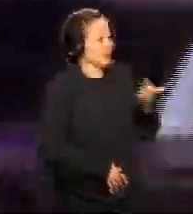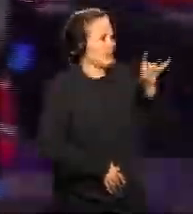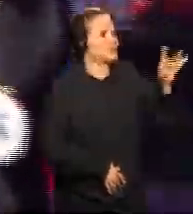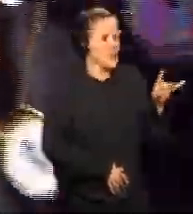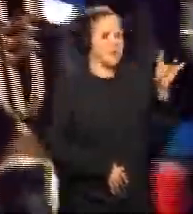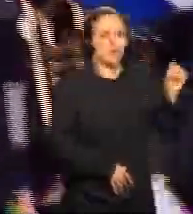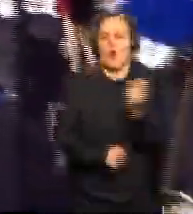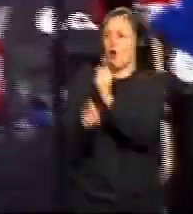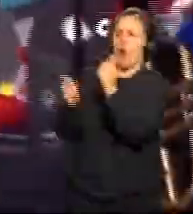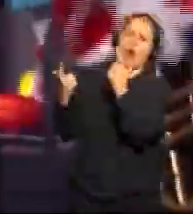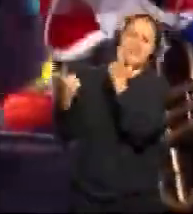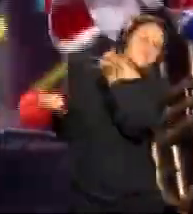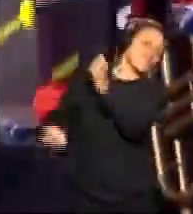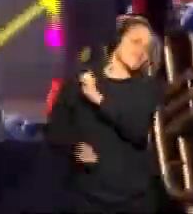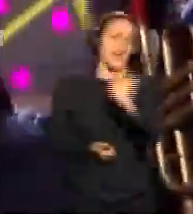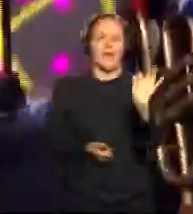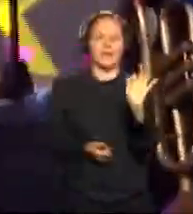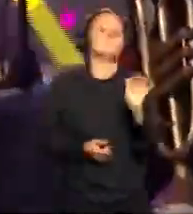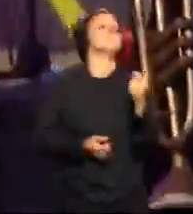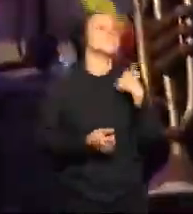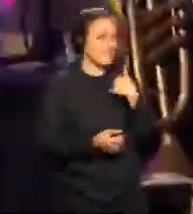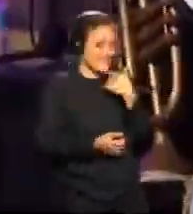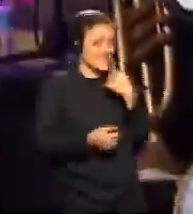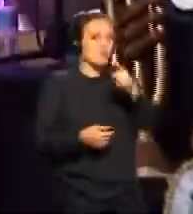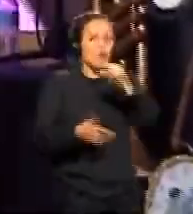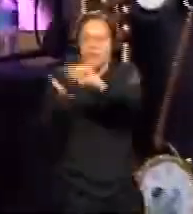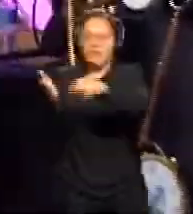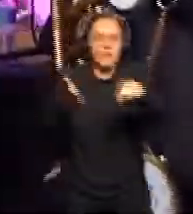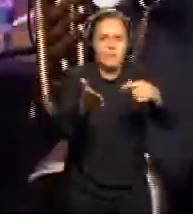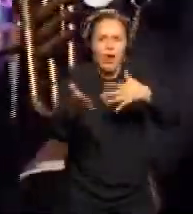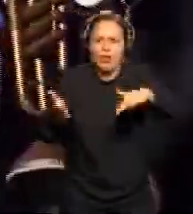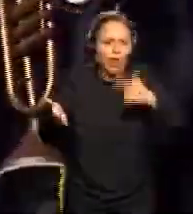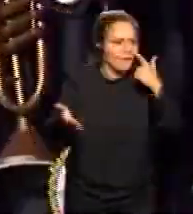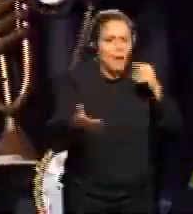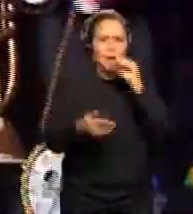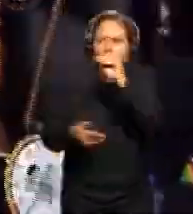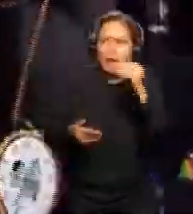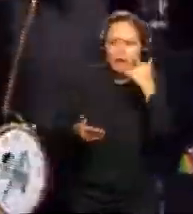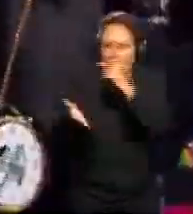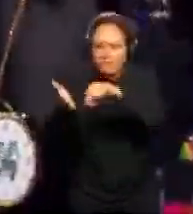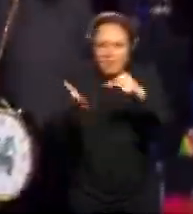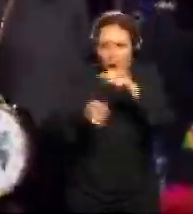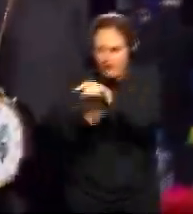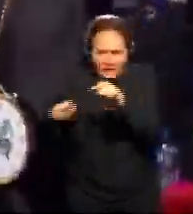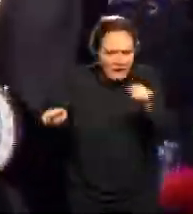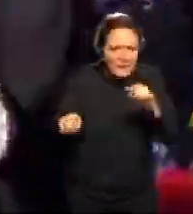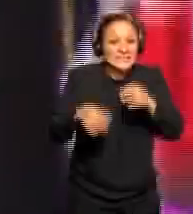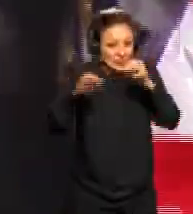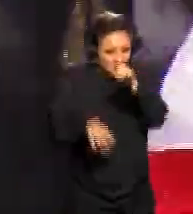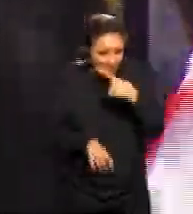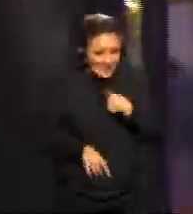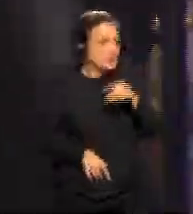all right. Que sí, que sí, que sí. Que donde tienes que firmar, aquí, aquí o aquí. Seguro me dice que